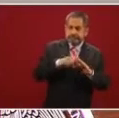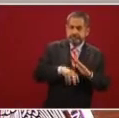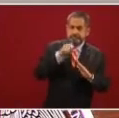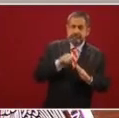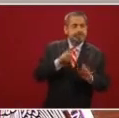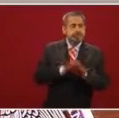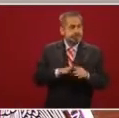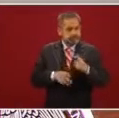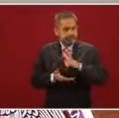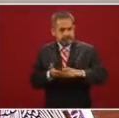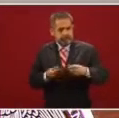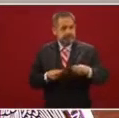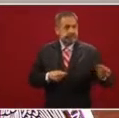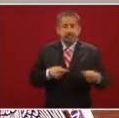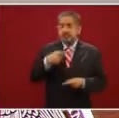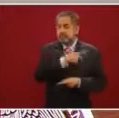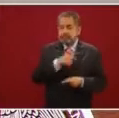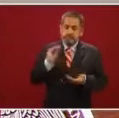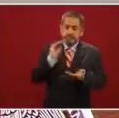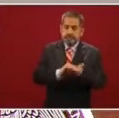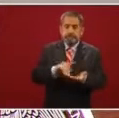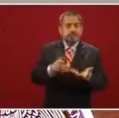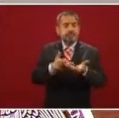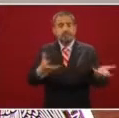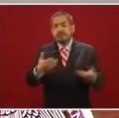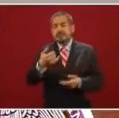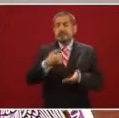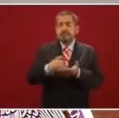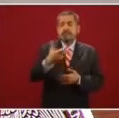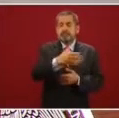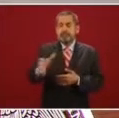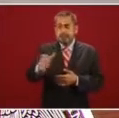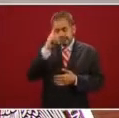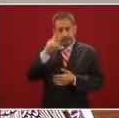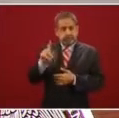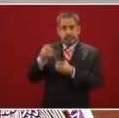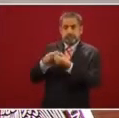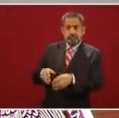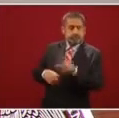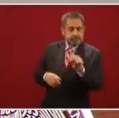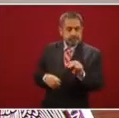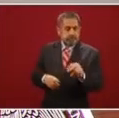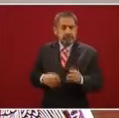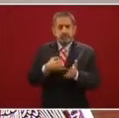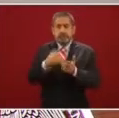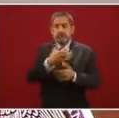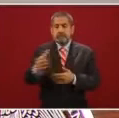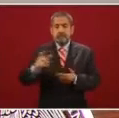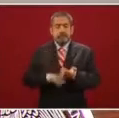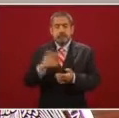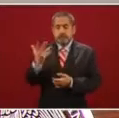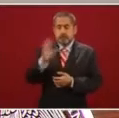puede comprar? Tiene que invertir en terrenos agrícolas para que estos ya no pierdan el agua. La agricultura utiliza el agua con un 50%